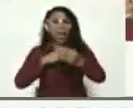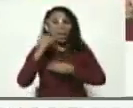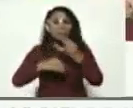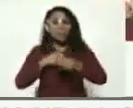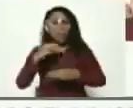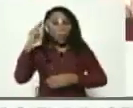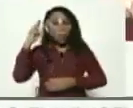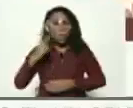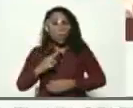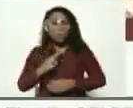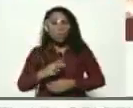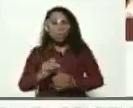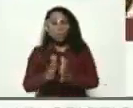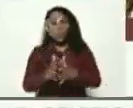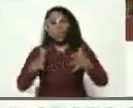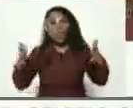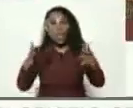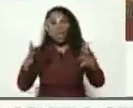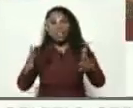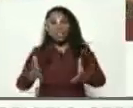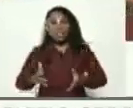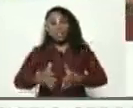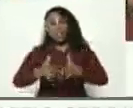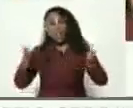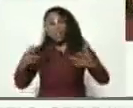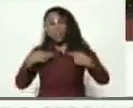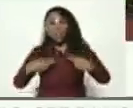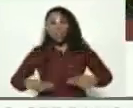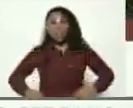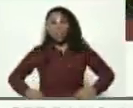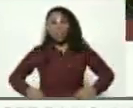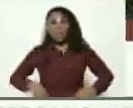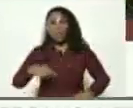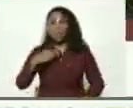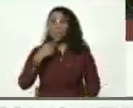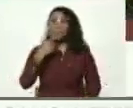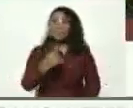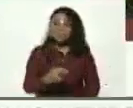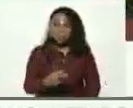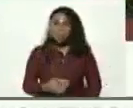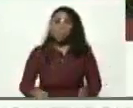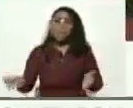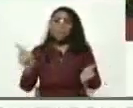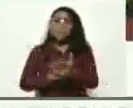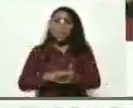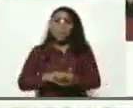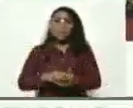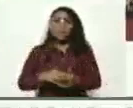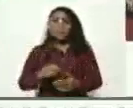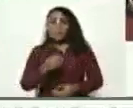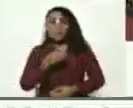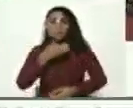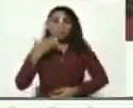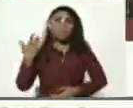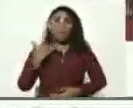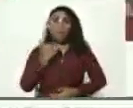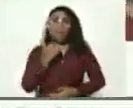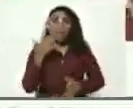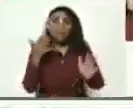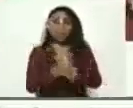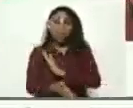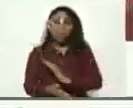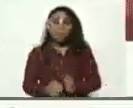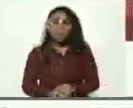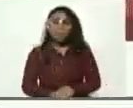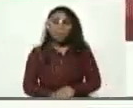Bolívar en un gran gigante de la humanidad. Lo decimos y lo tenemos que decir sin modestia alguna.